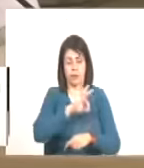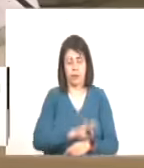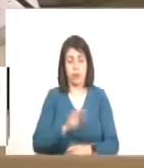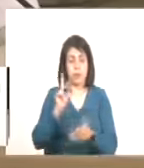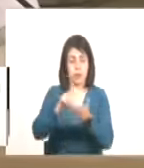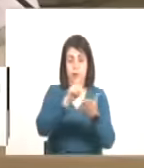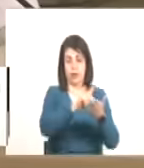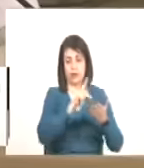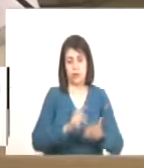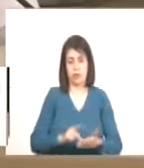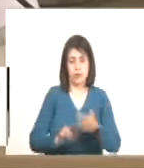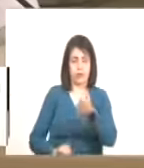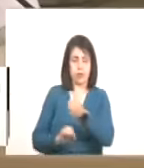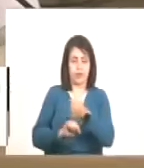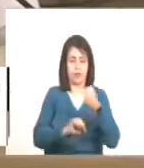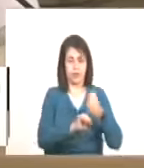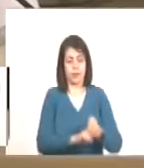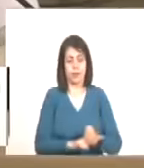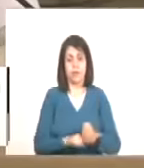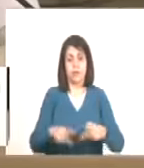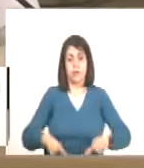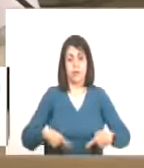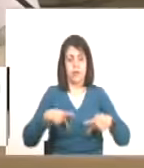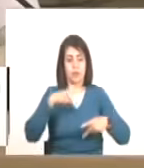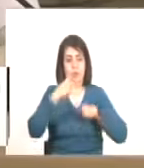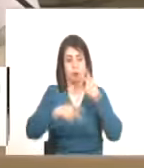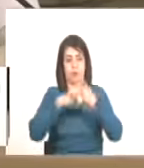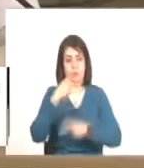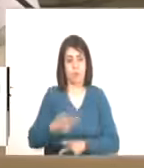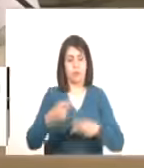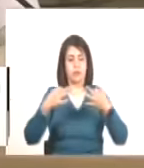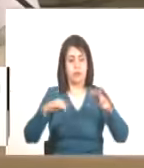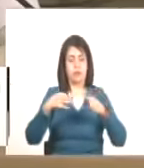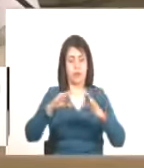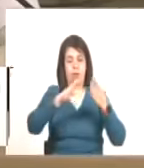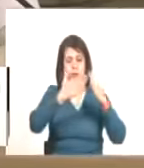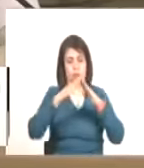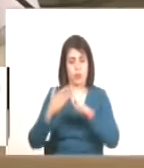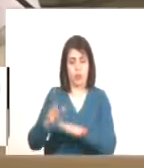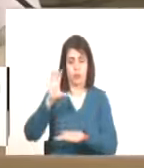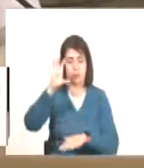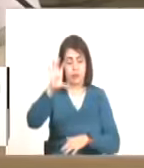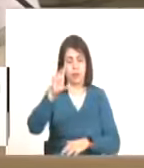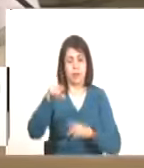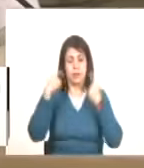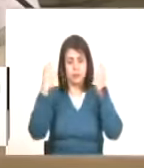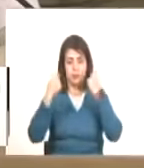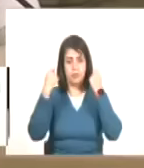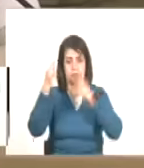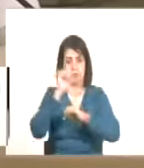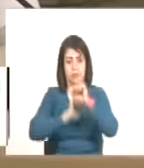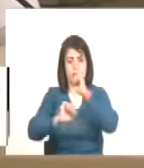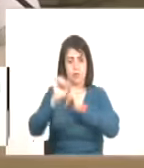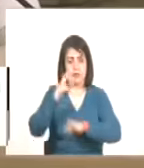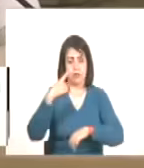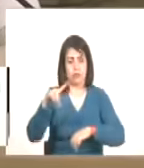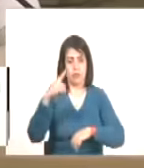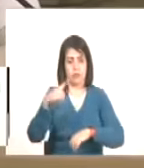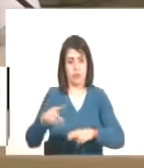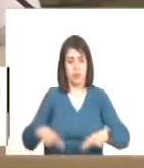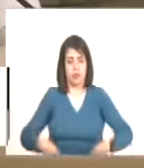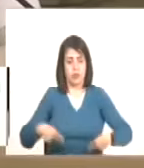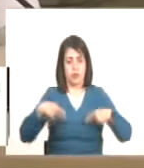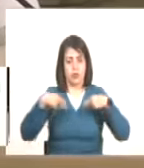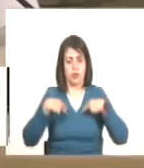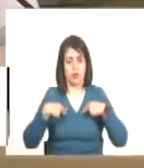y participar solidariamente en la vida política, civil y comunitaria del país, promoviendo y defendiendo los derechos